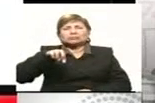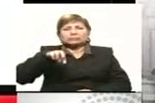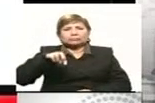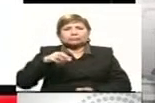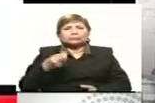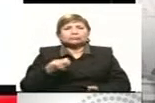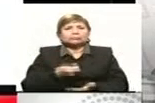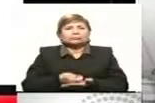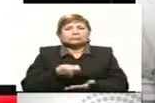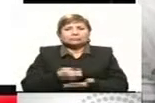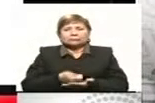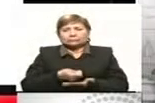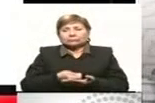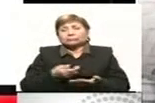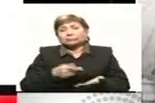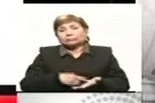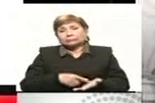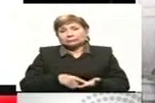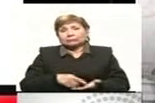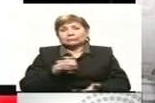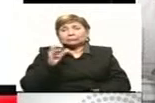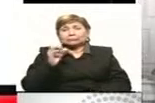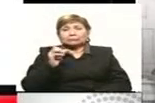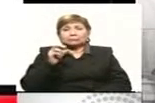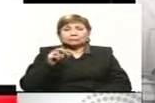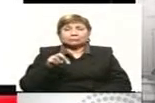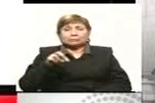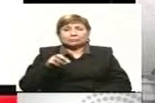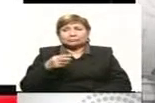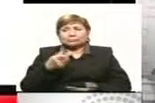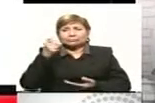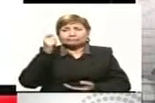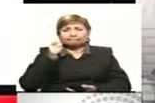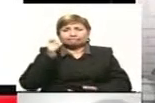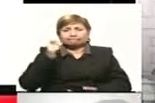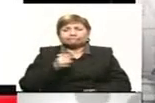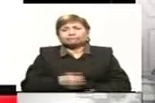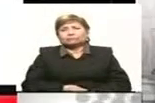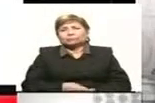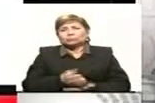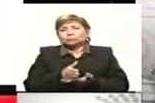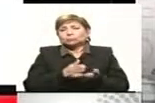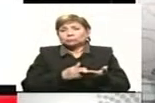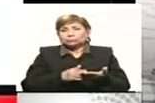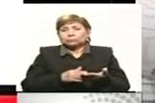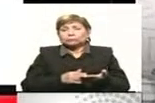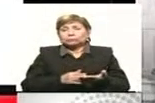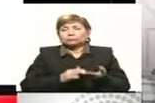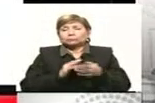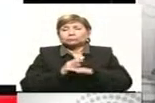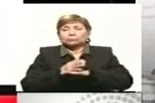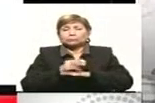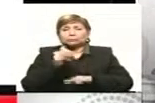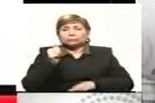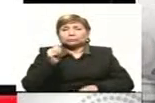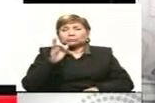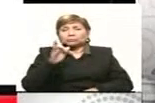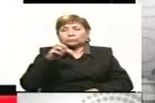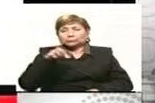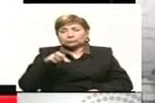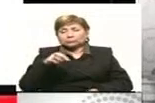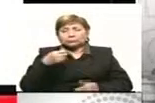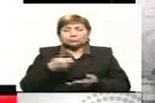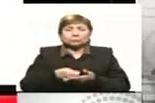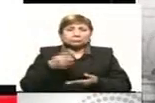que pagar las pensiones, ¿no? Como ustedes saben, nuestro sistema de pensiones tiene, bueno, una parte a través de las AFPs, que pagan una